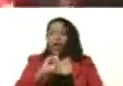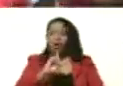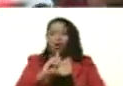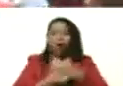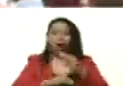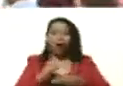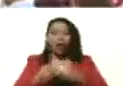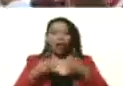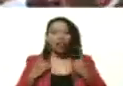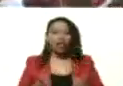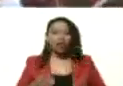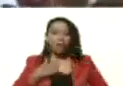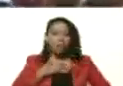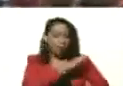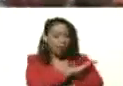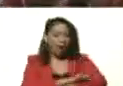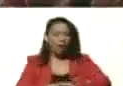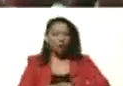a mi brazo.